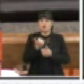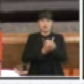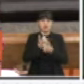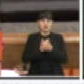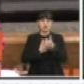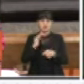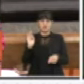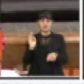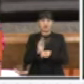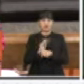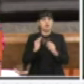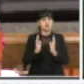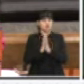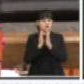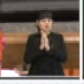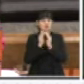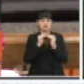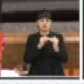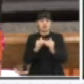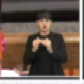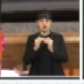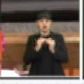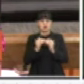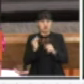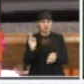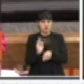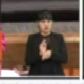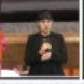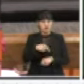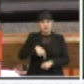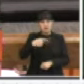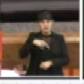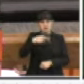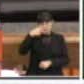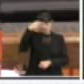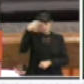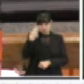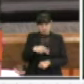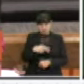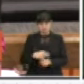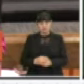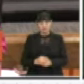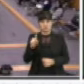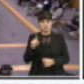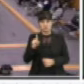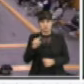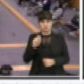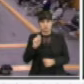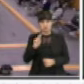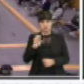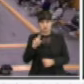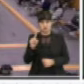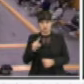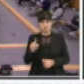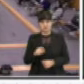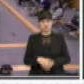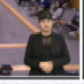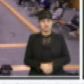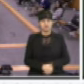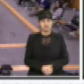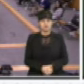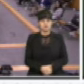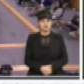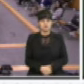Plan B por eso formó en el consejo general un comité con todos los consejeros que se quedan los siete consejeros que se quedan